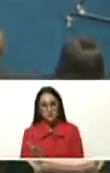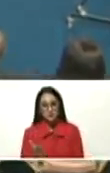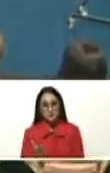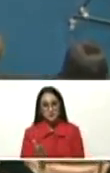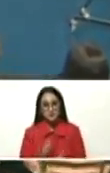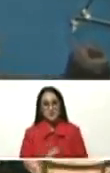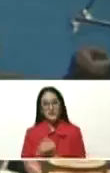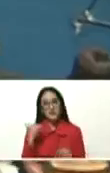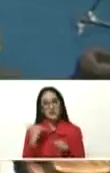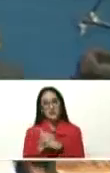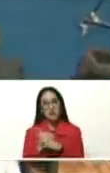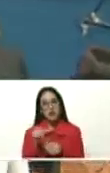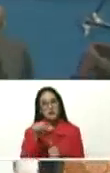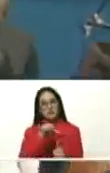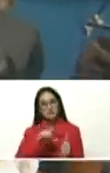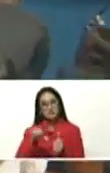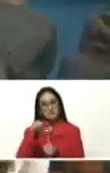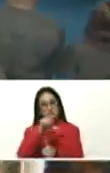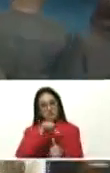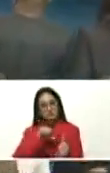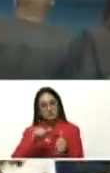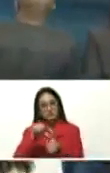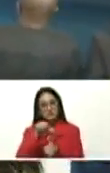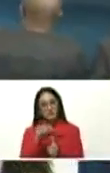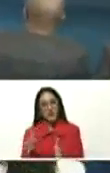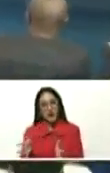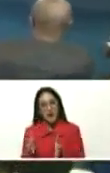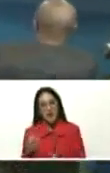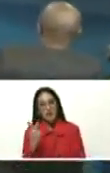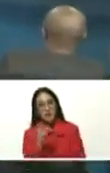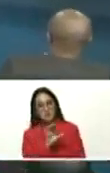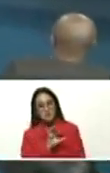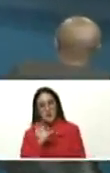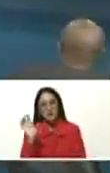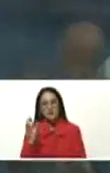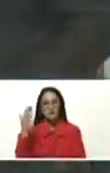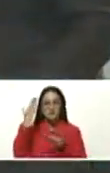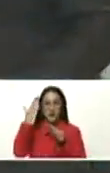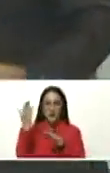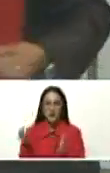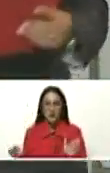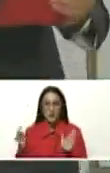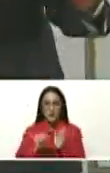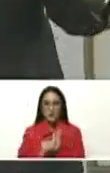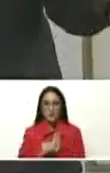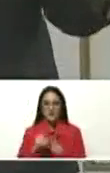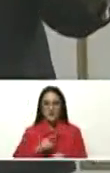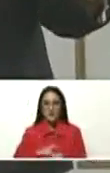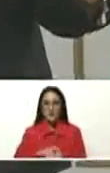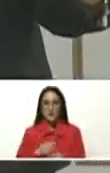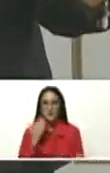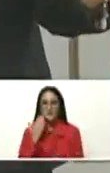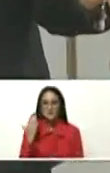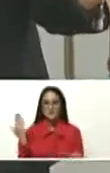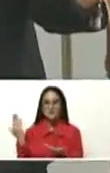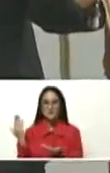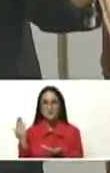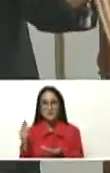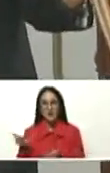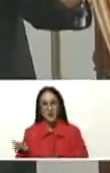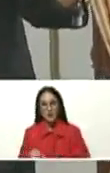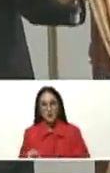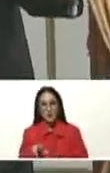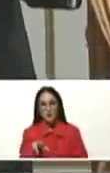delante, así como también la complementariedad, ganar, ganar. El saludo nuevamente a esta hora, en esta hoja de